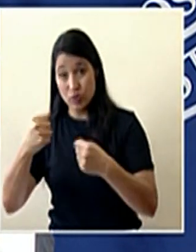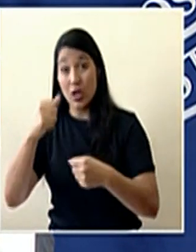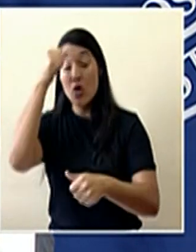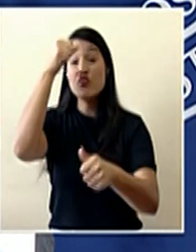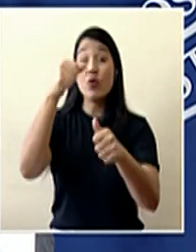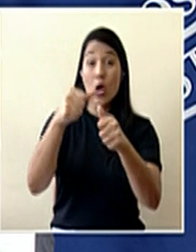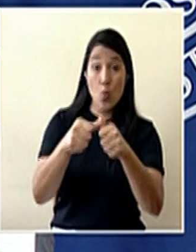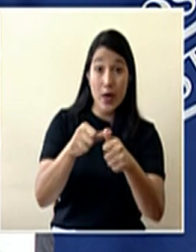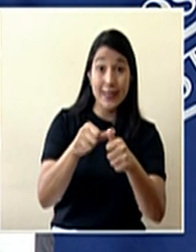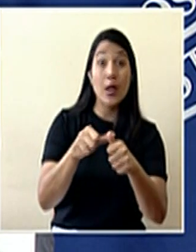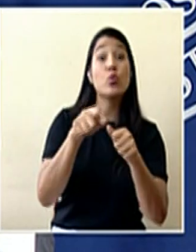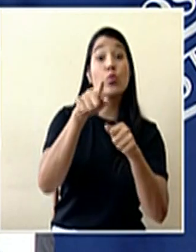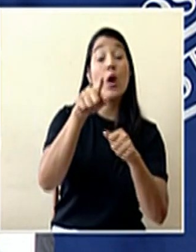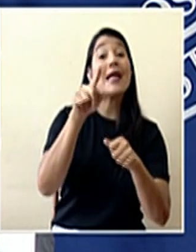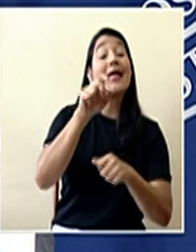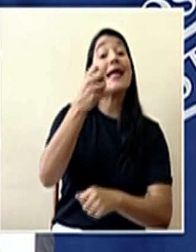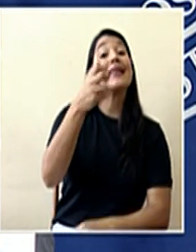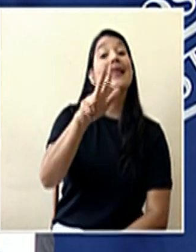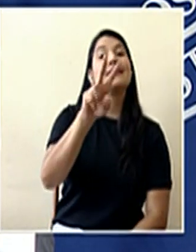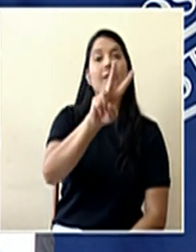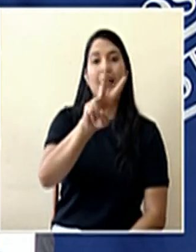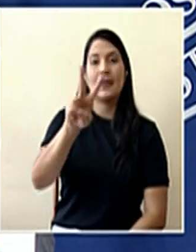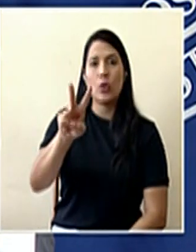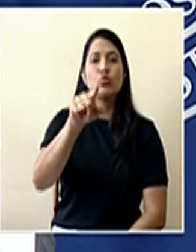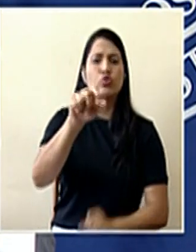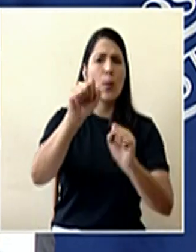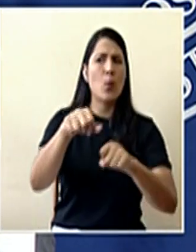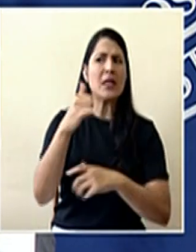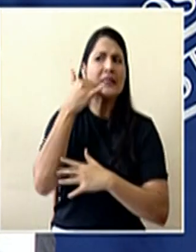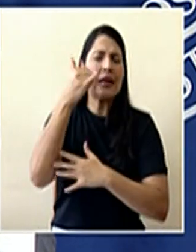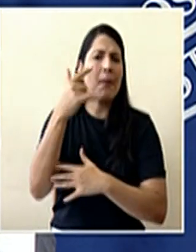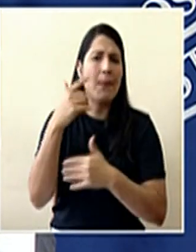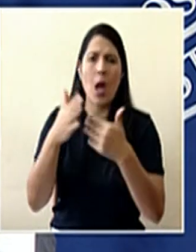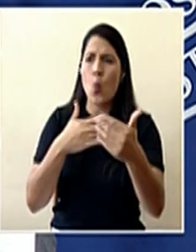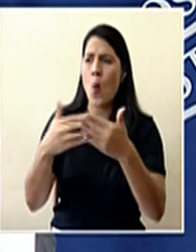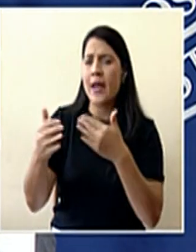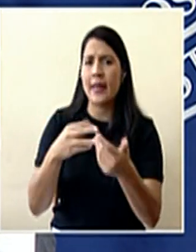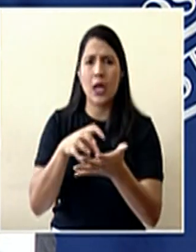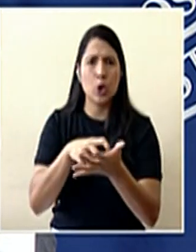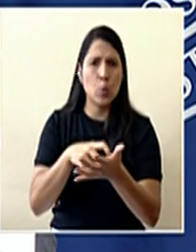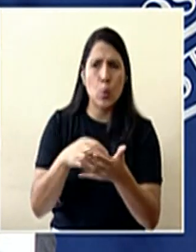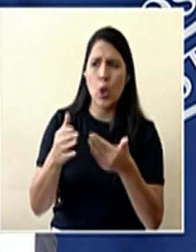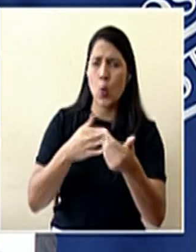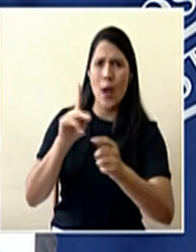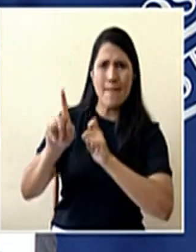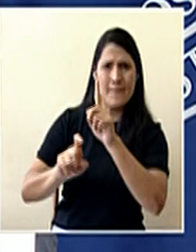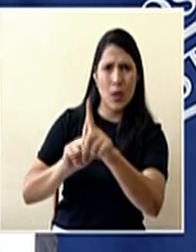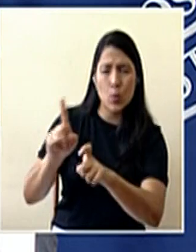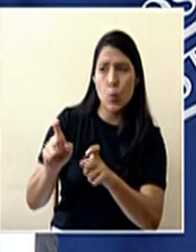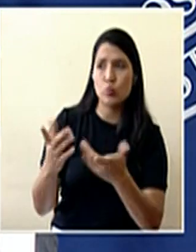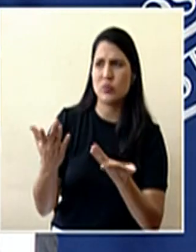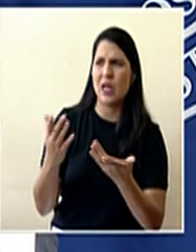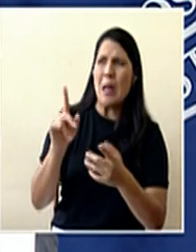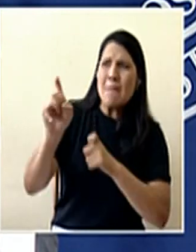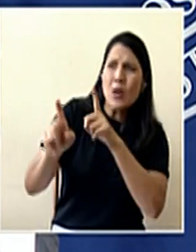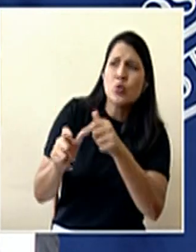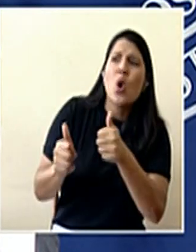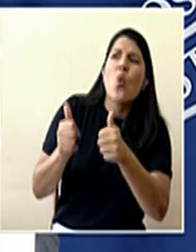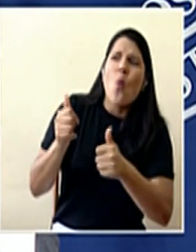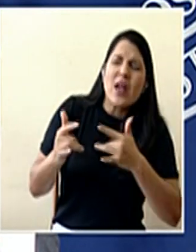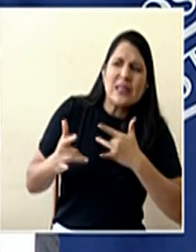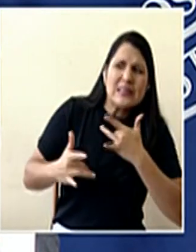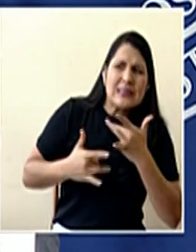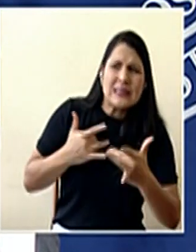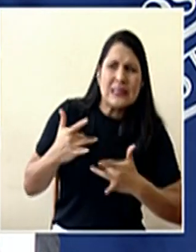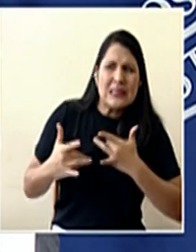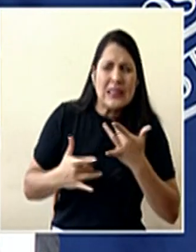hacer cualquier tipo de aclaración con respecto a cómo son los síntomas, cómo son los signos, el cuadro clínico